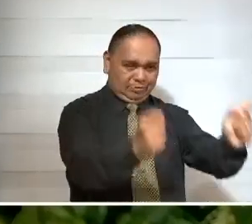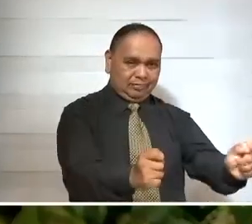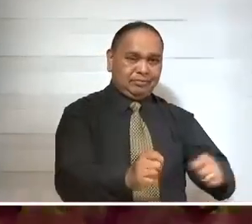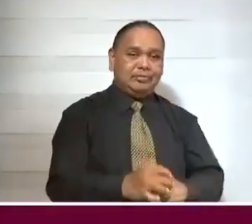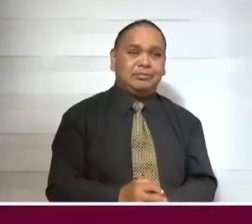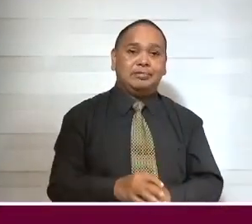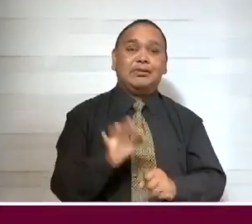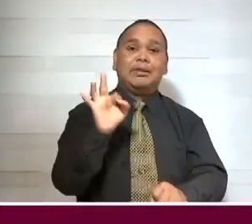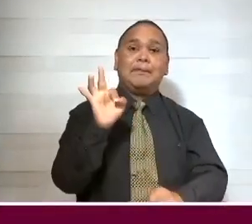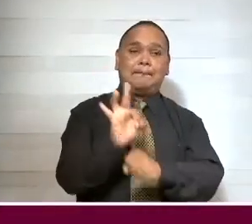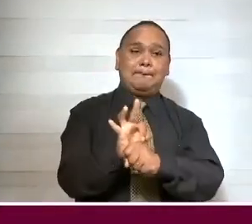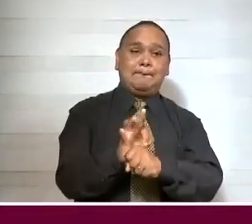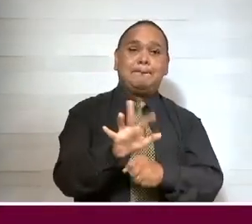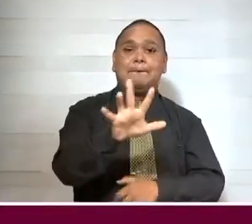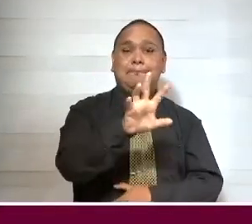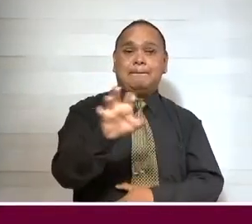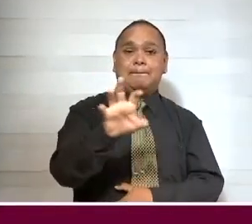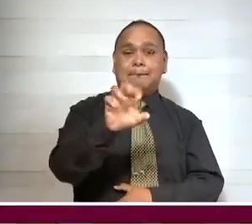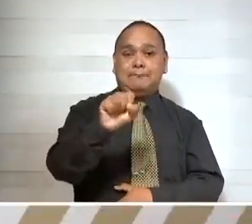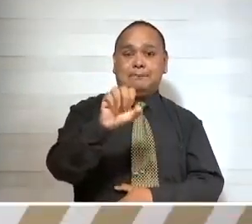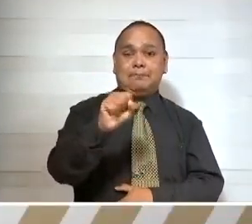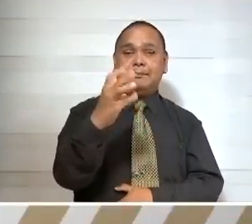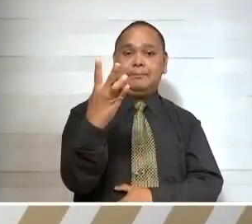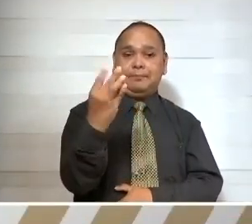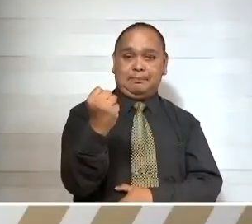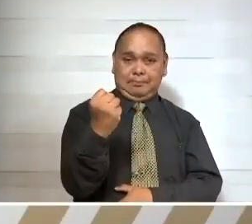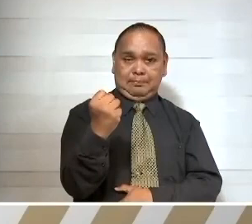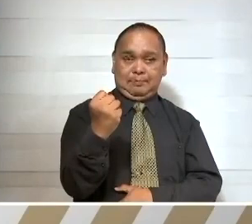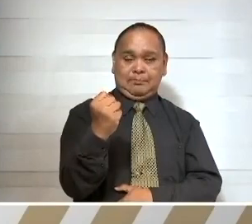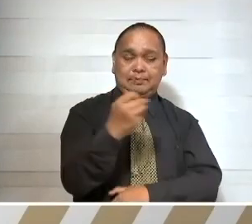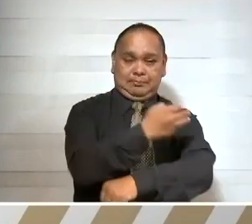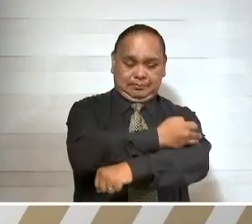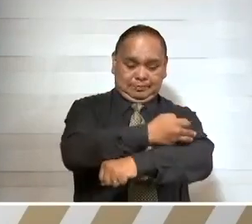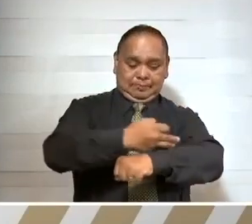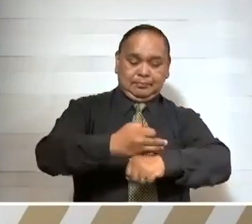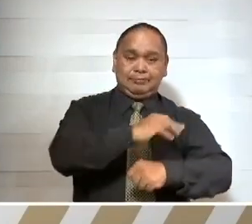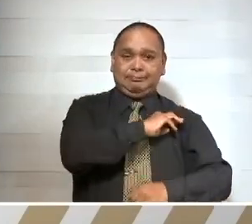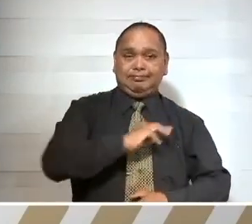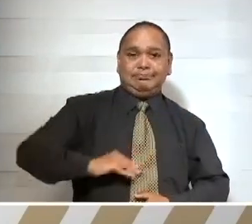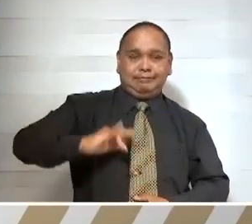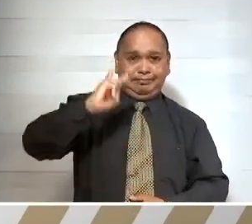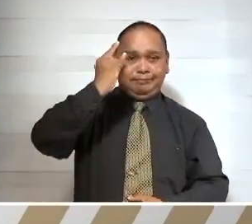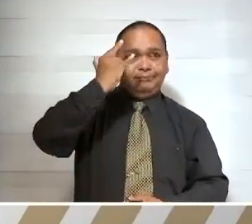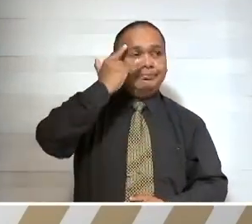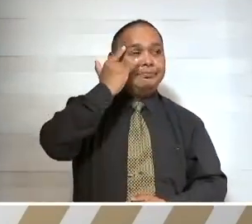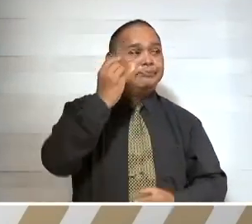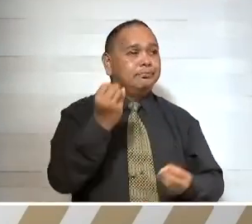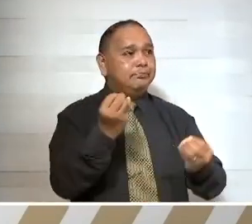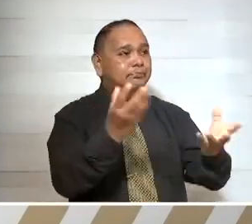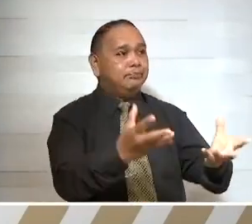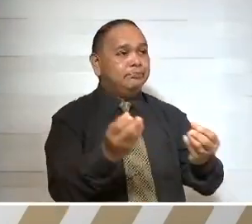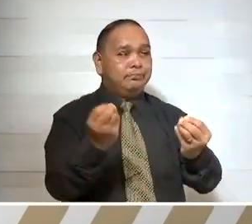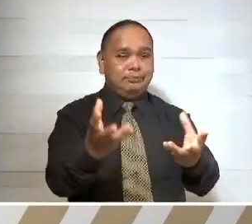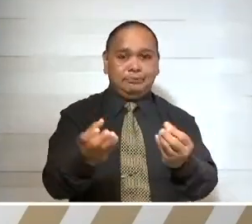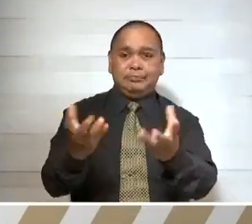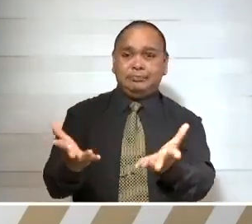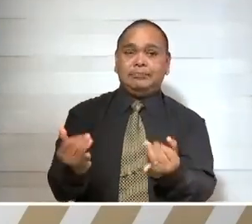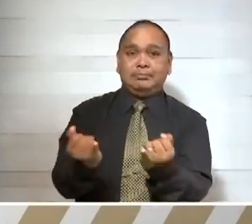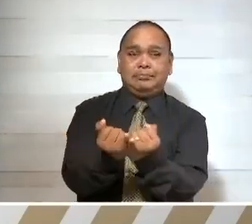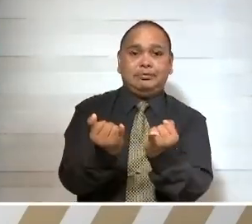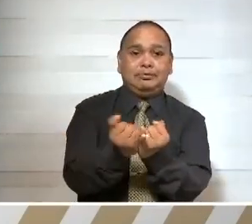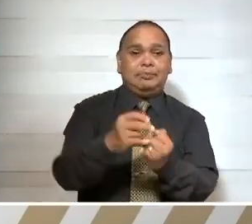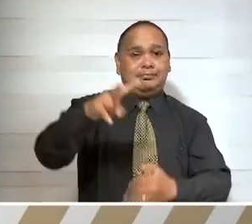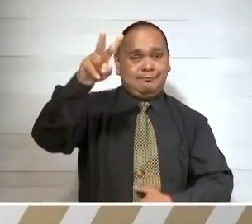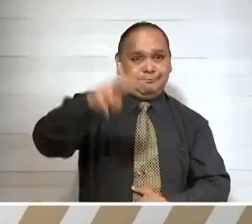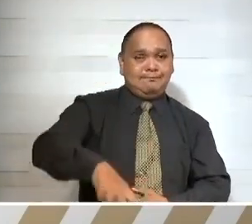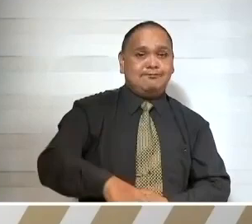beneficiadas 569 familias de aquí del municipio de Campeche. Son la verdad es